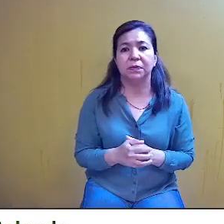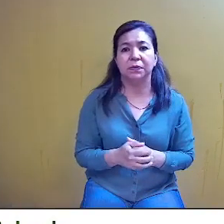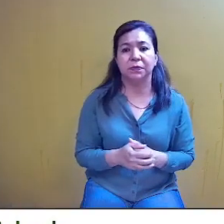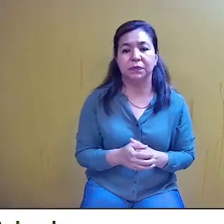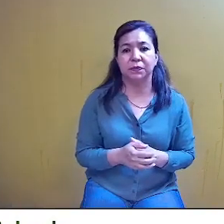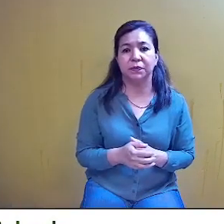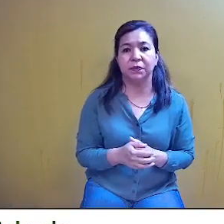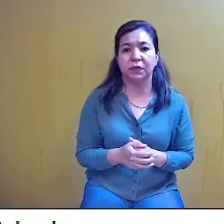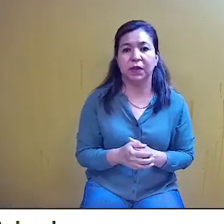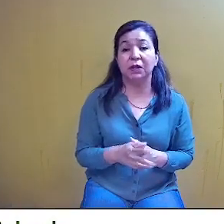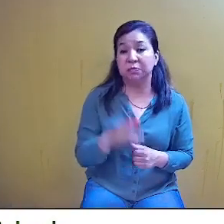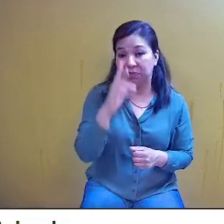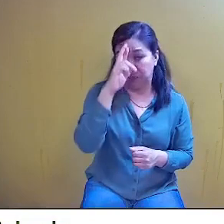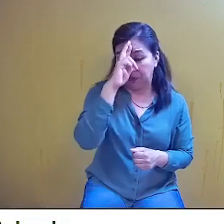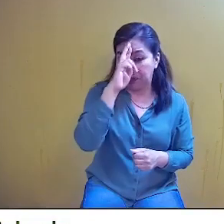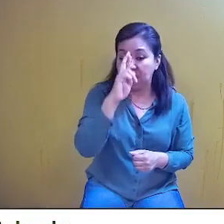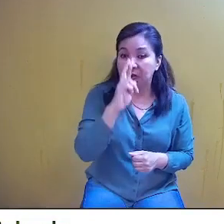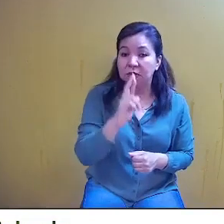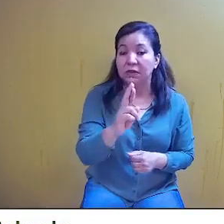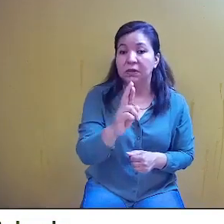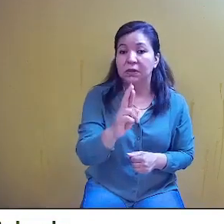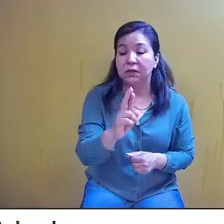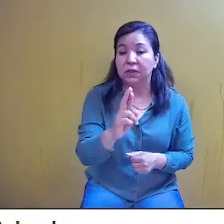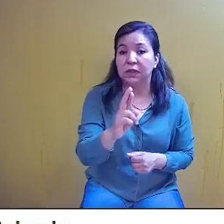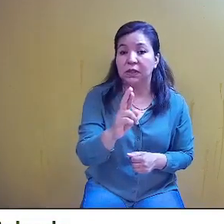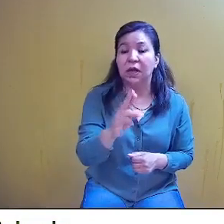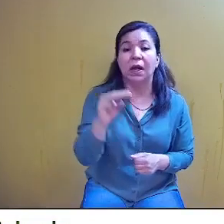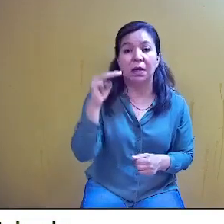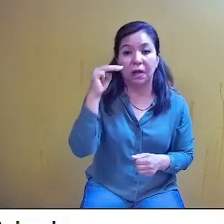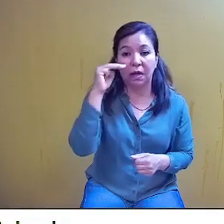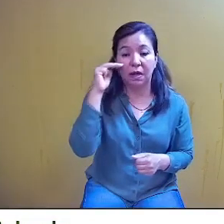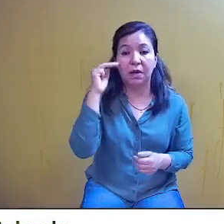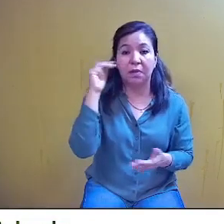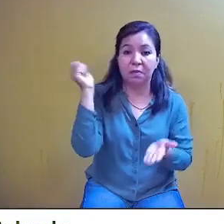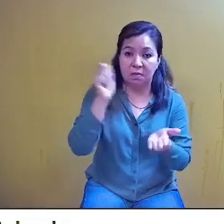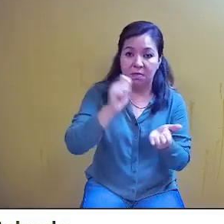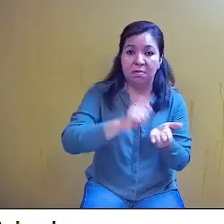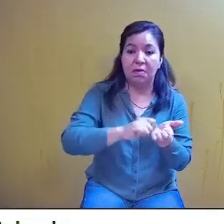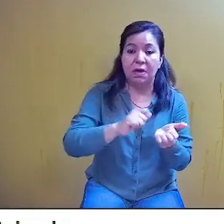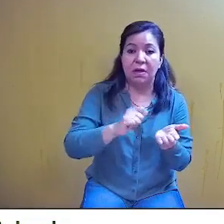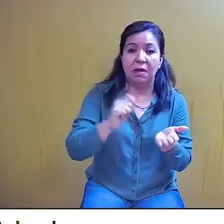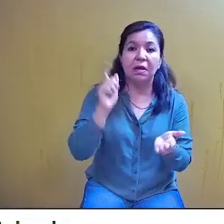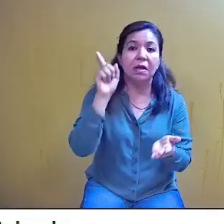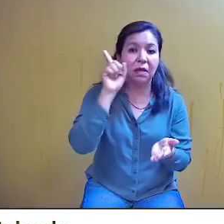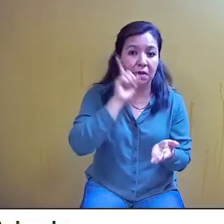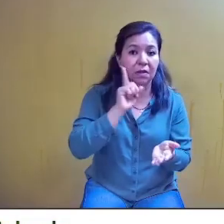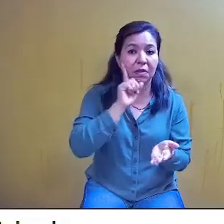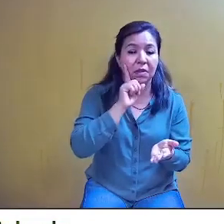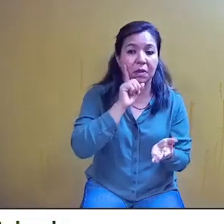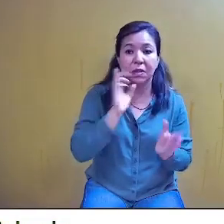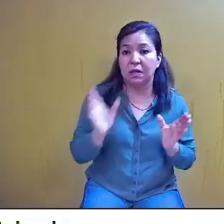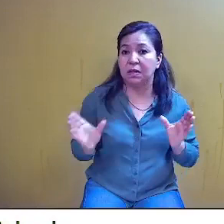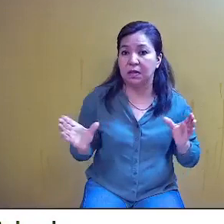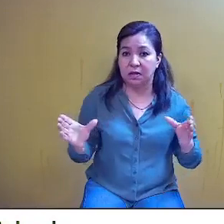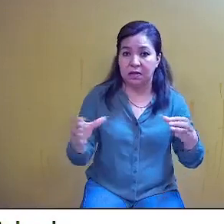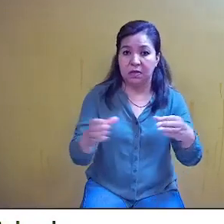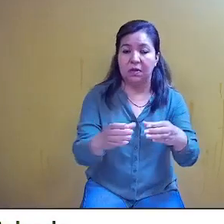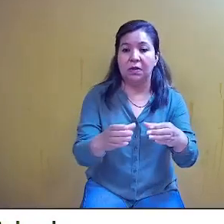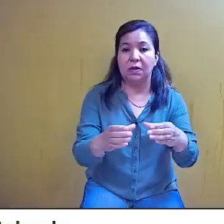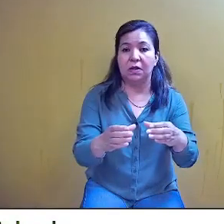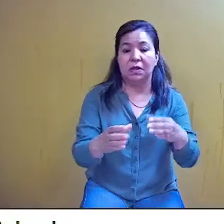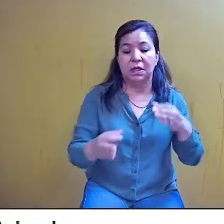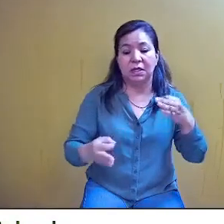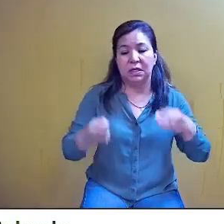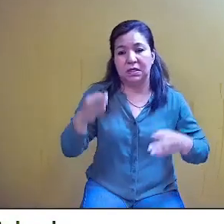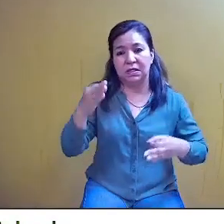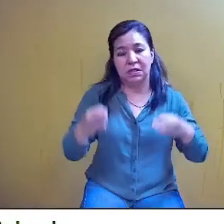Con el debido respeto a las señoras magistradas que integran el pleno de este Tribunal Electoral del Estado de